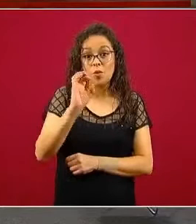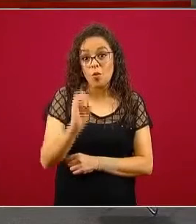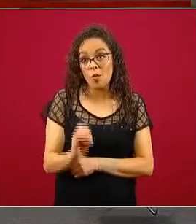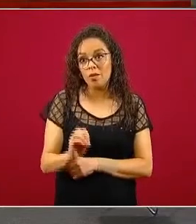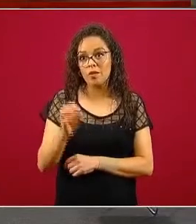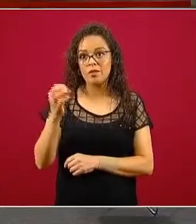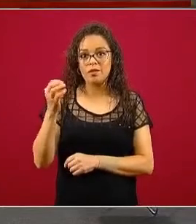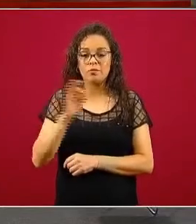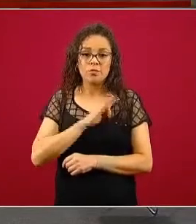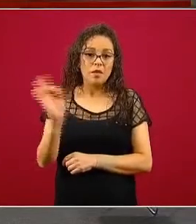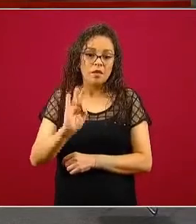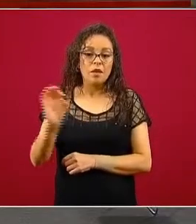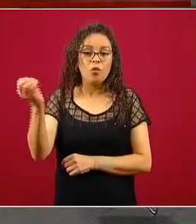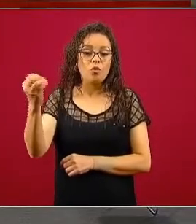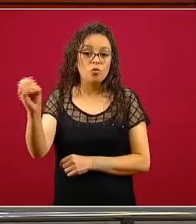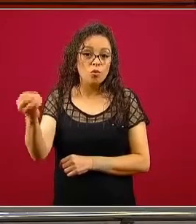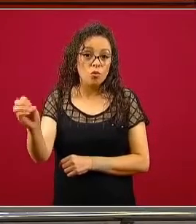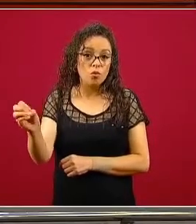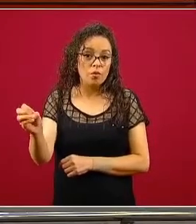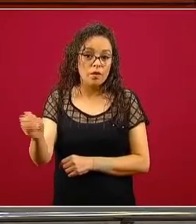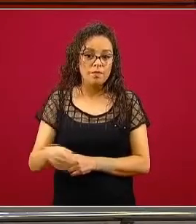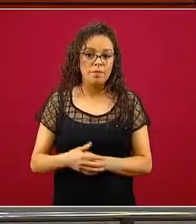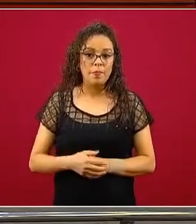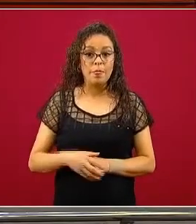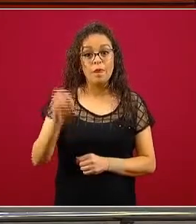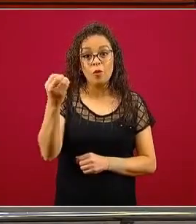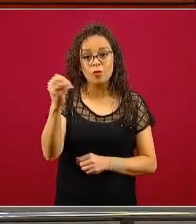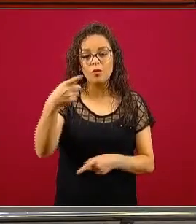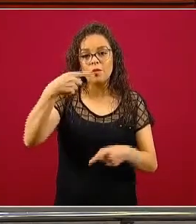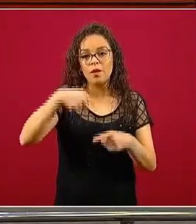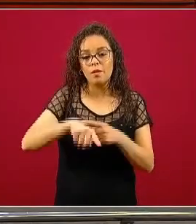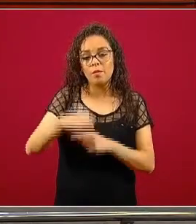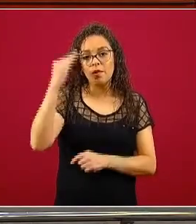en octubre empieza la temporada de influenza.